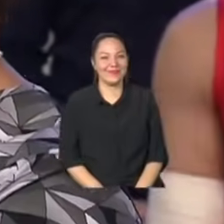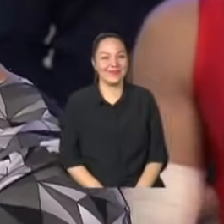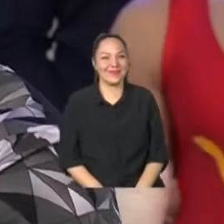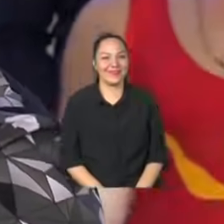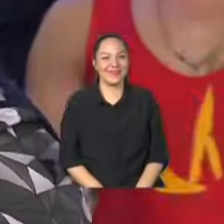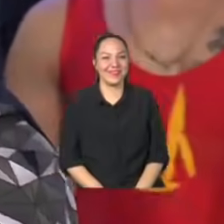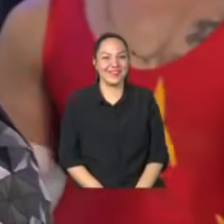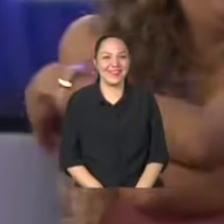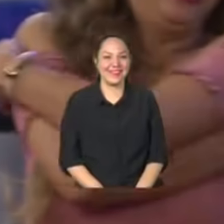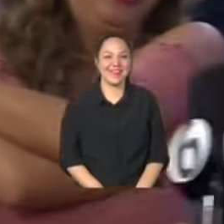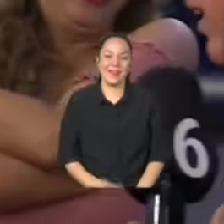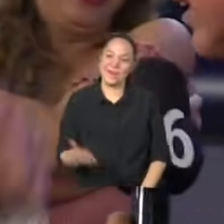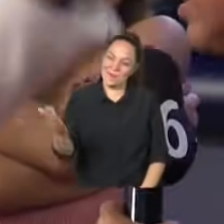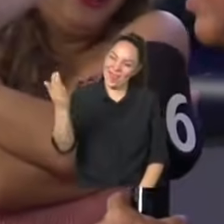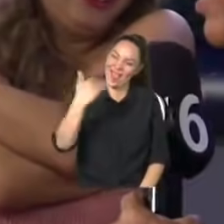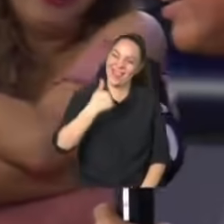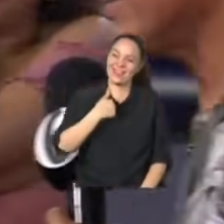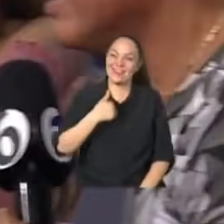Bájame al paraíso, bájame.